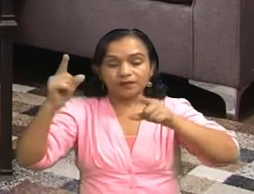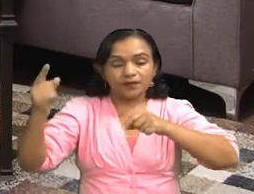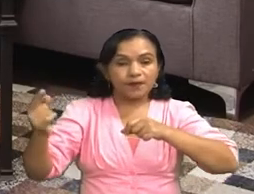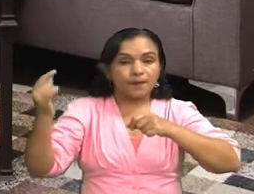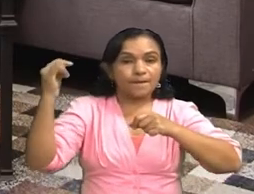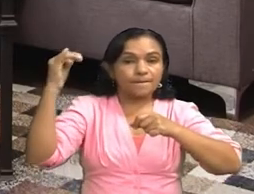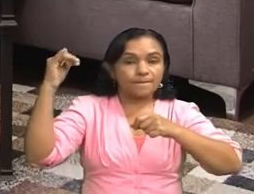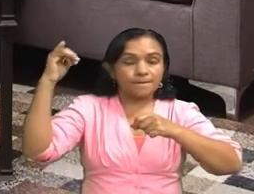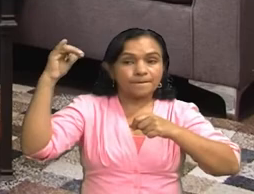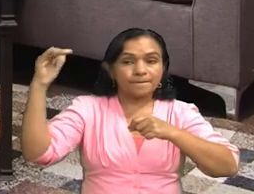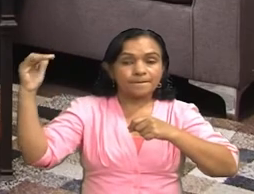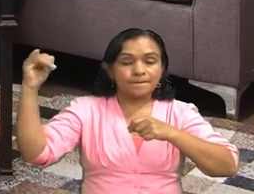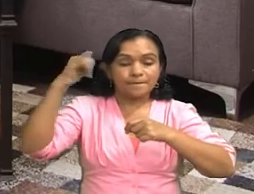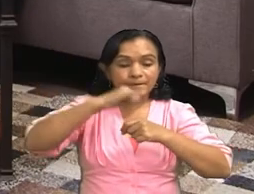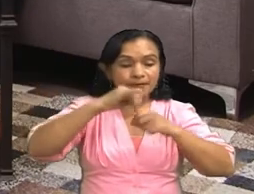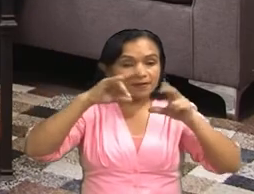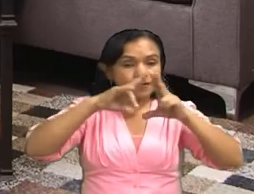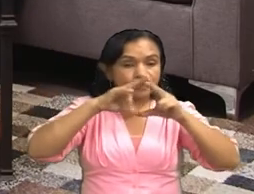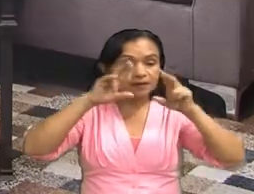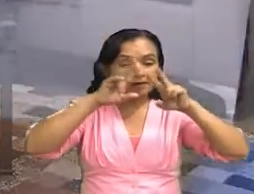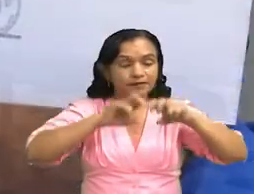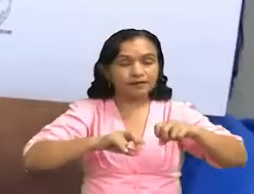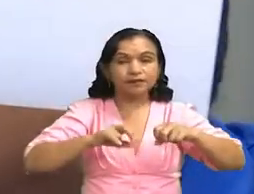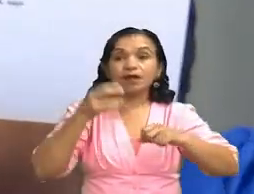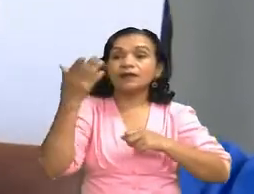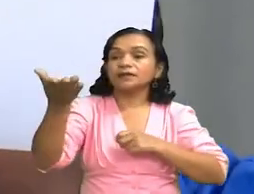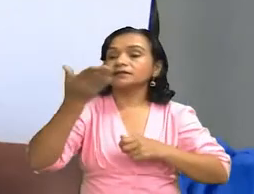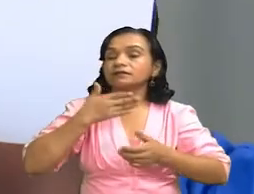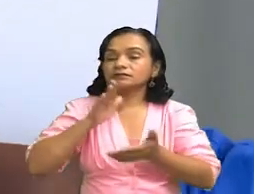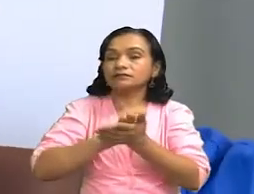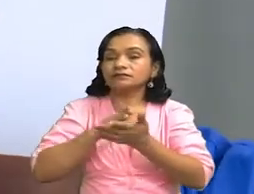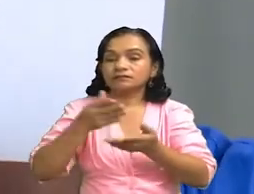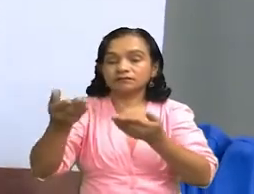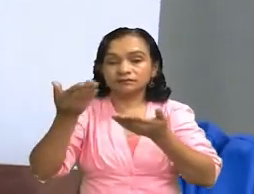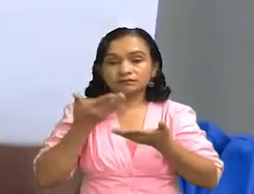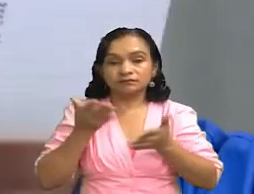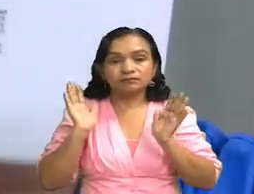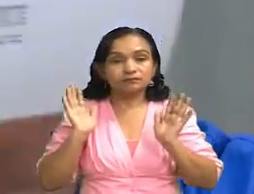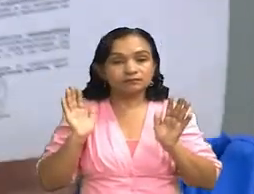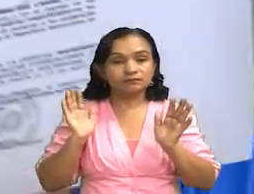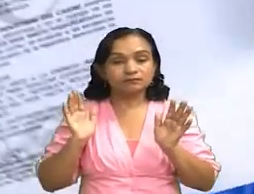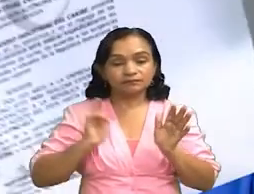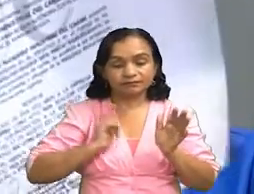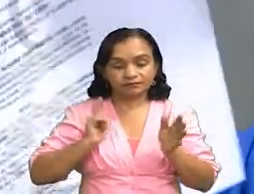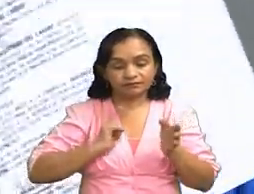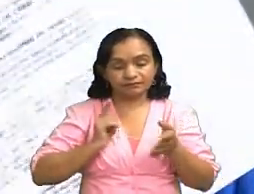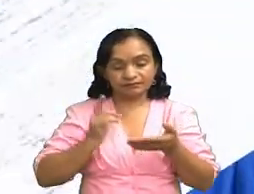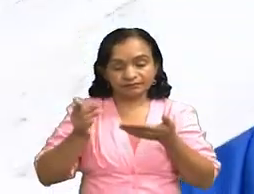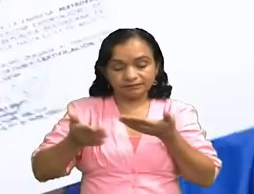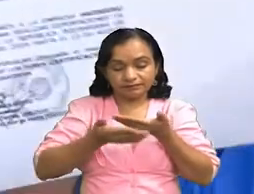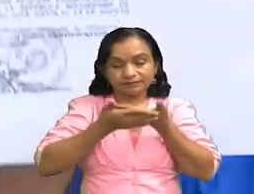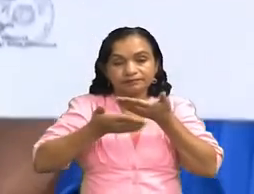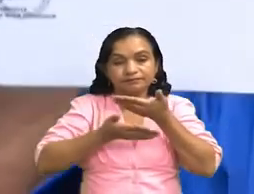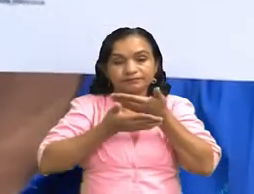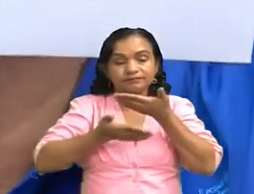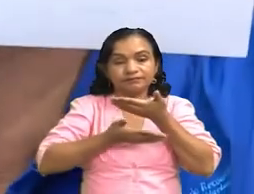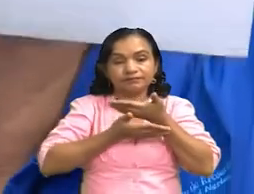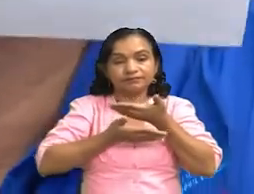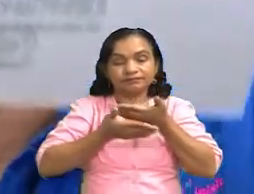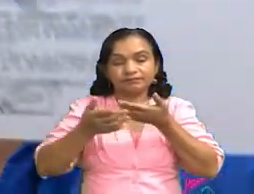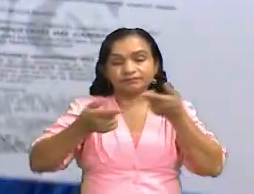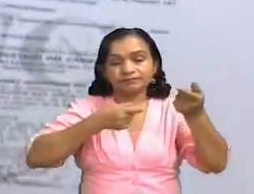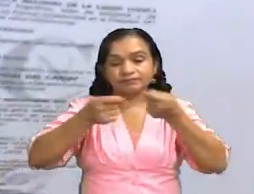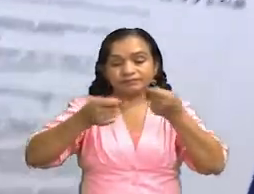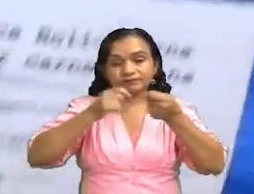cada país me tiene que entregar este documento. Y entonces ya tenemos que va a exportar a